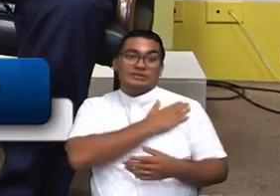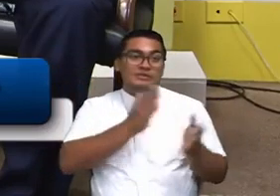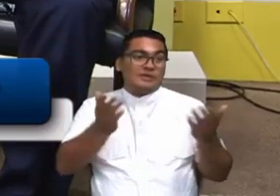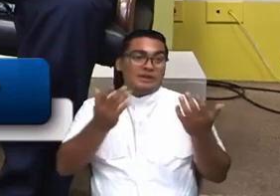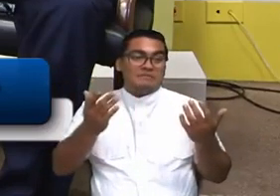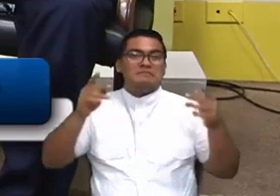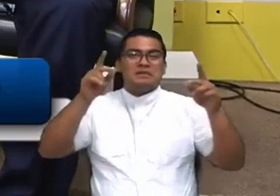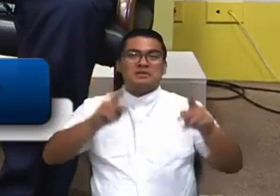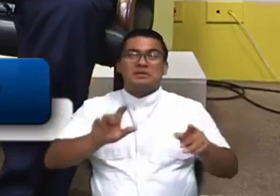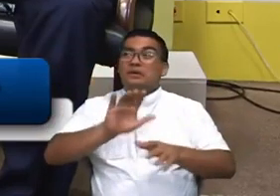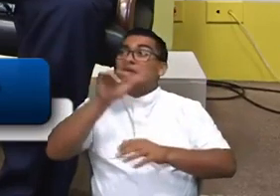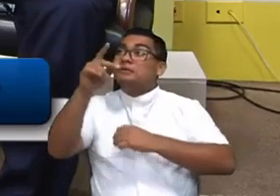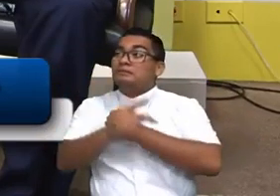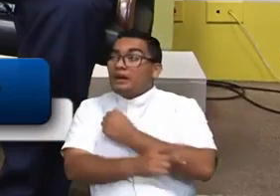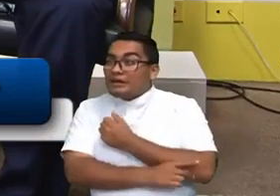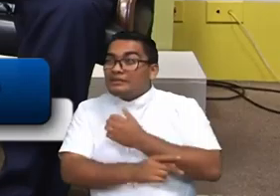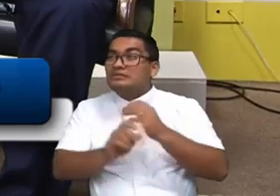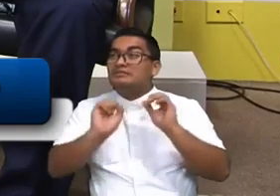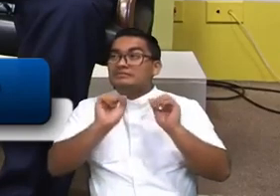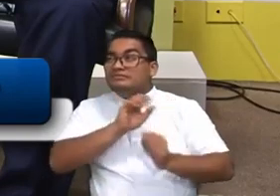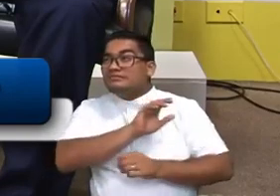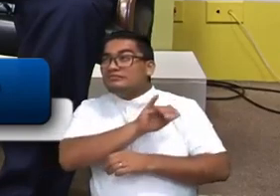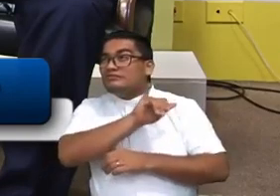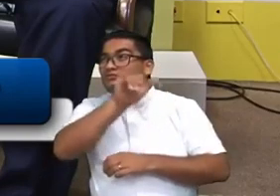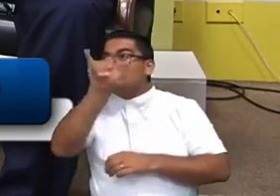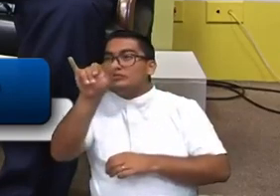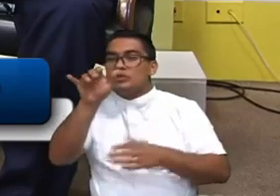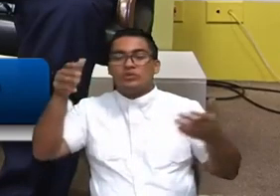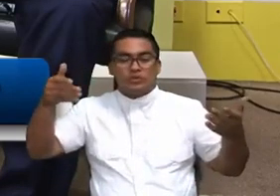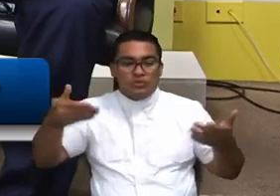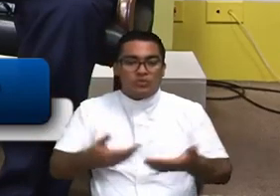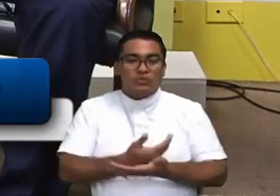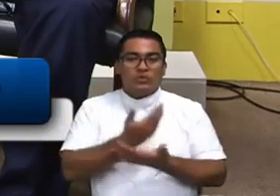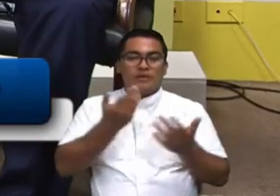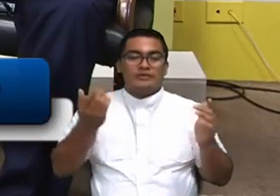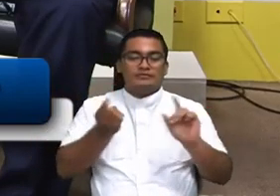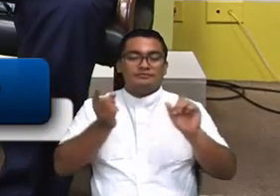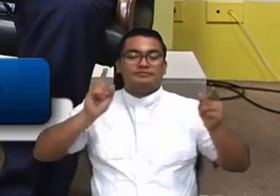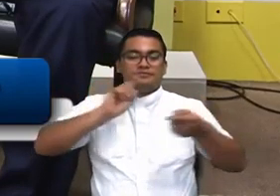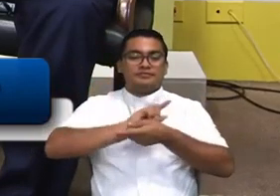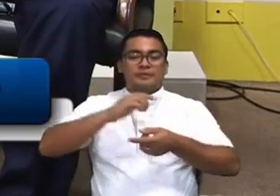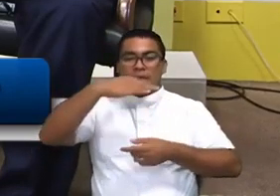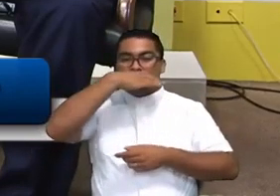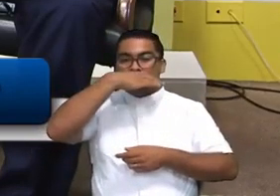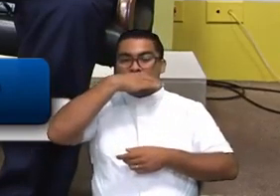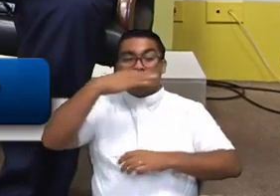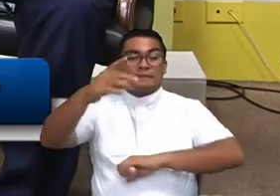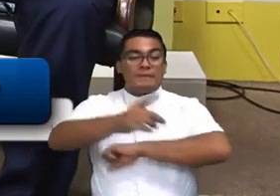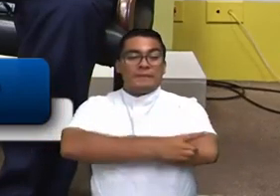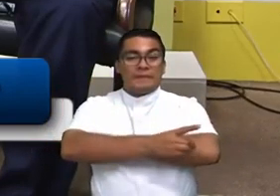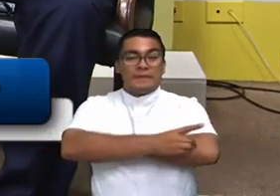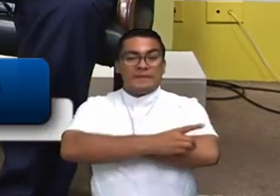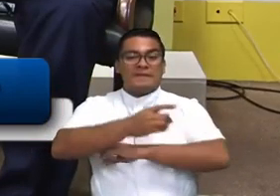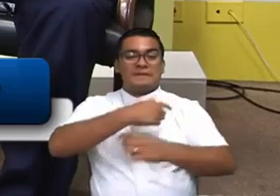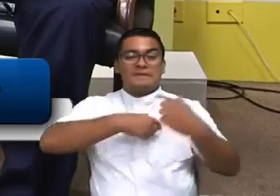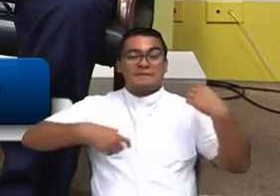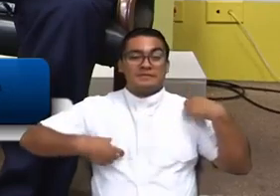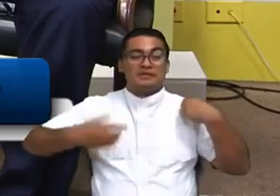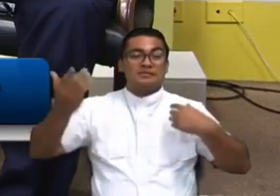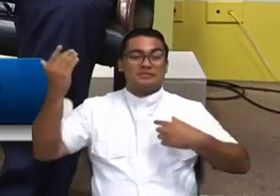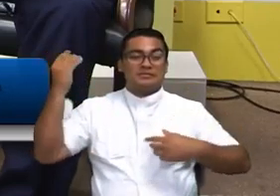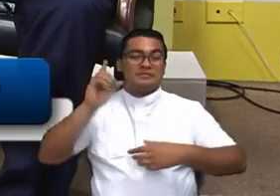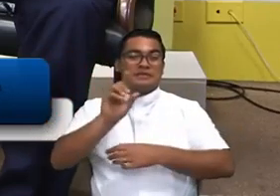Es con la primera fase del gobierno de reconstrucción nacional comandada por el comandante Daniel Ortega, de que se inician todas